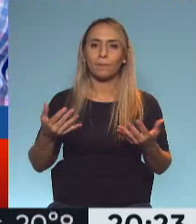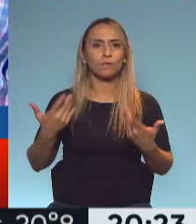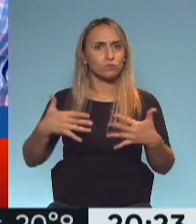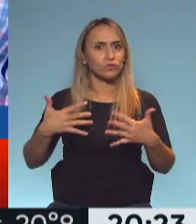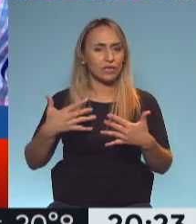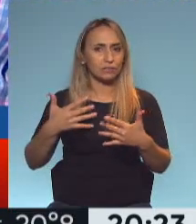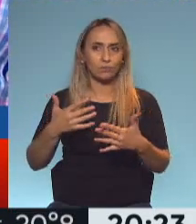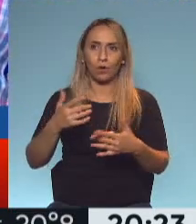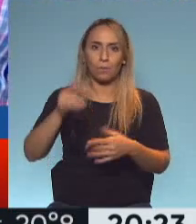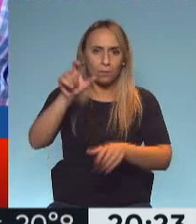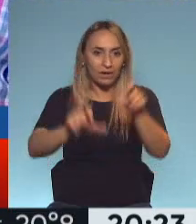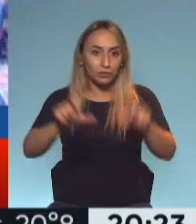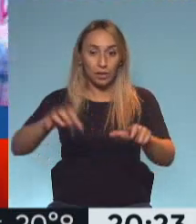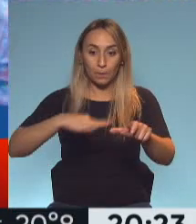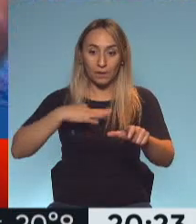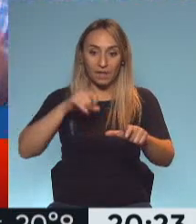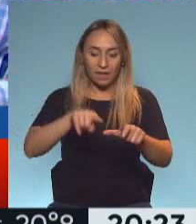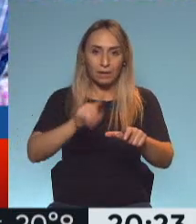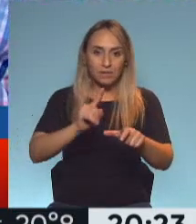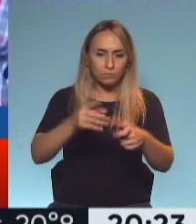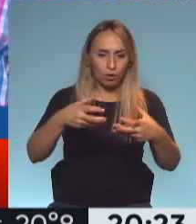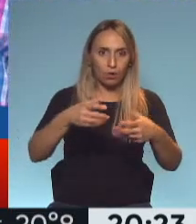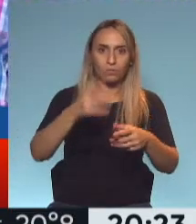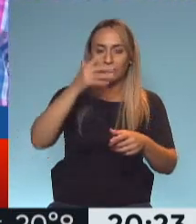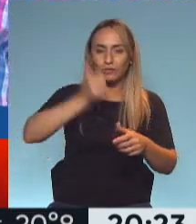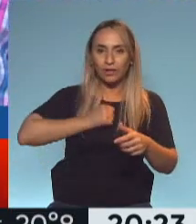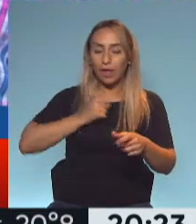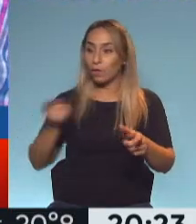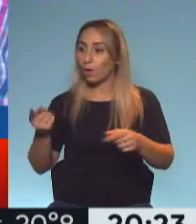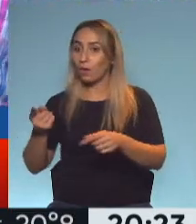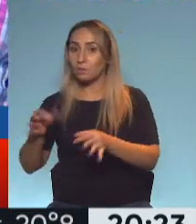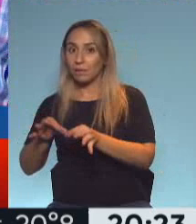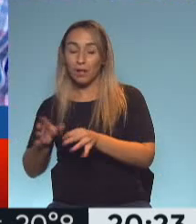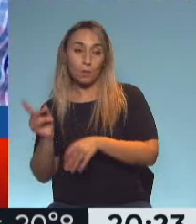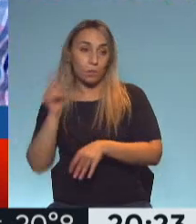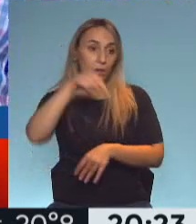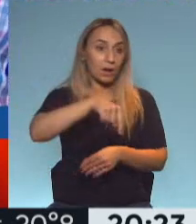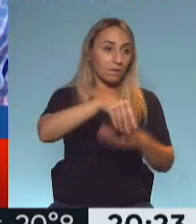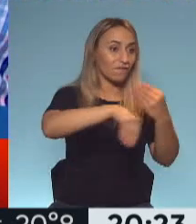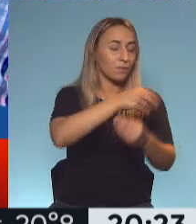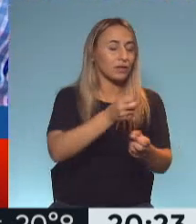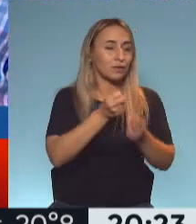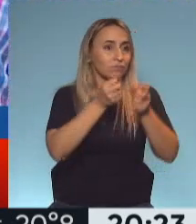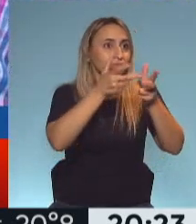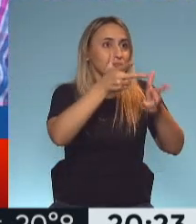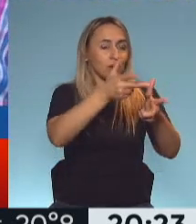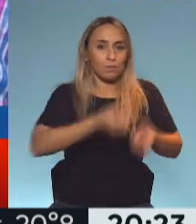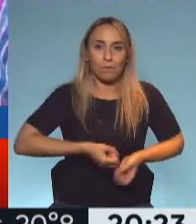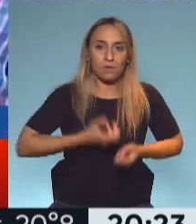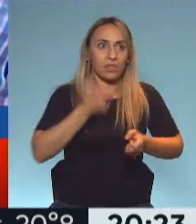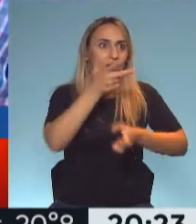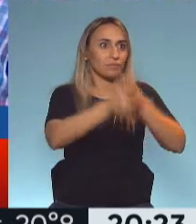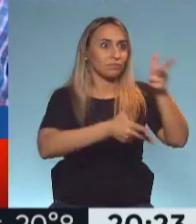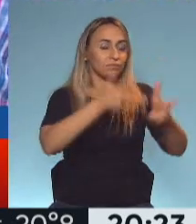que ni siquiera les fueron contadas a su propio núcleo familiar. Digo, la posibilidad quizás. Yo soy de La Plata, formamos un